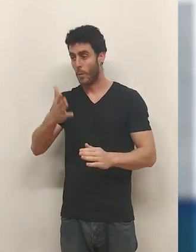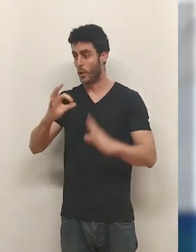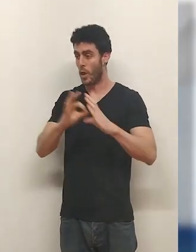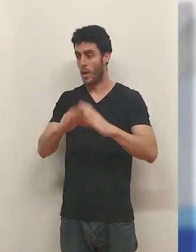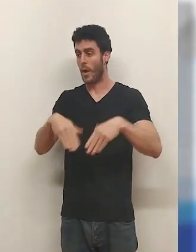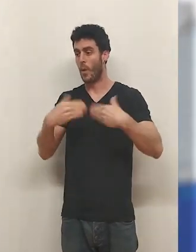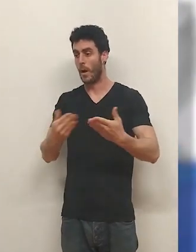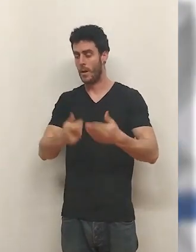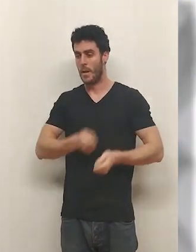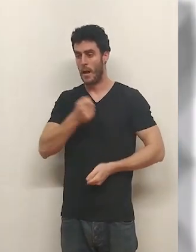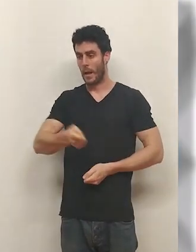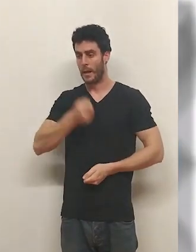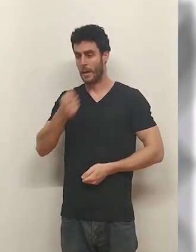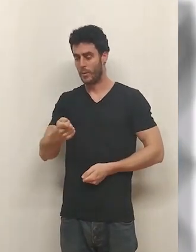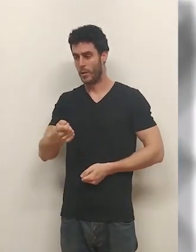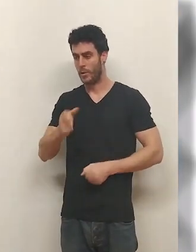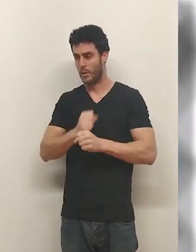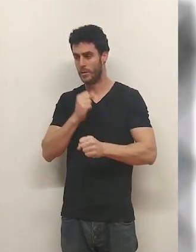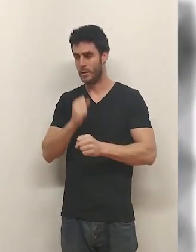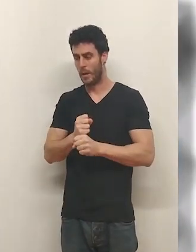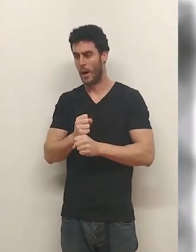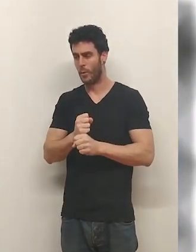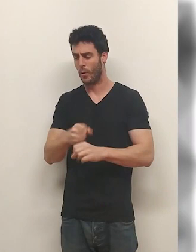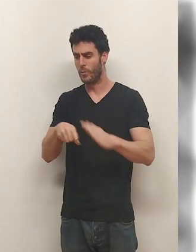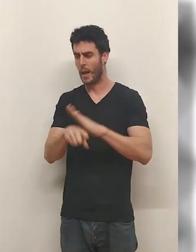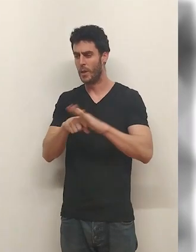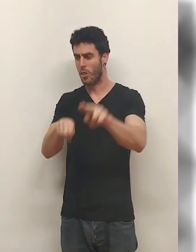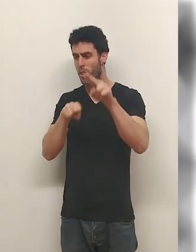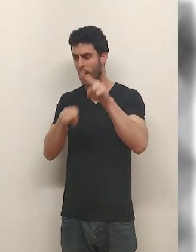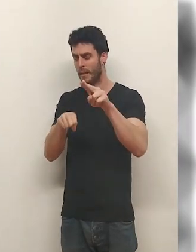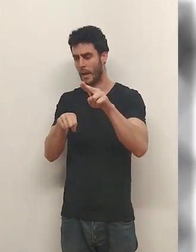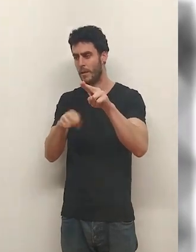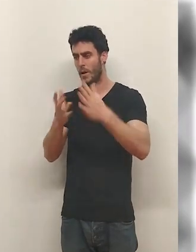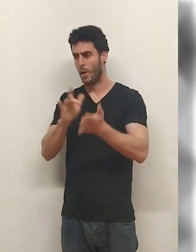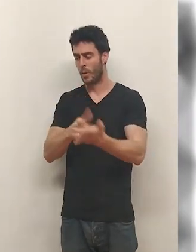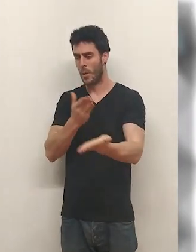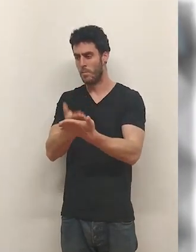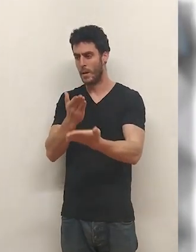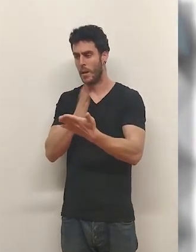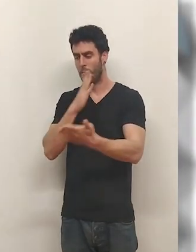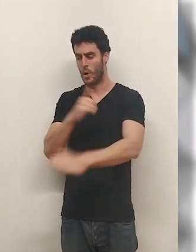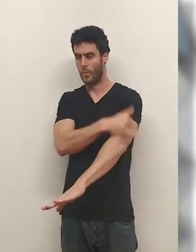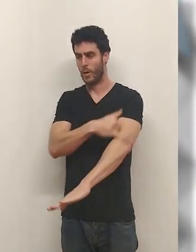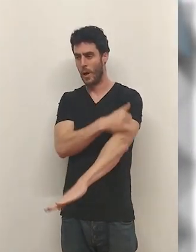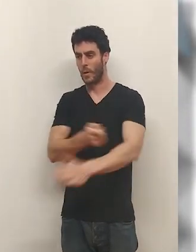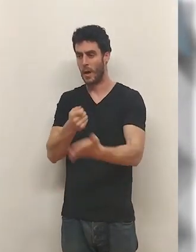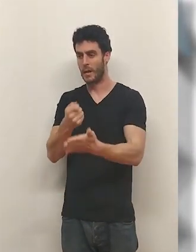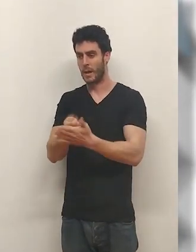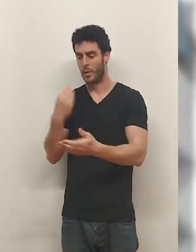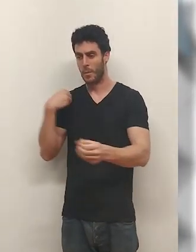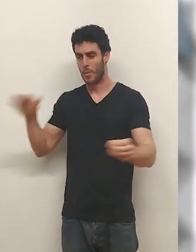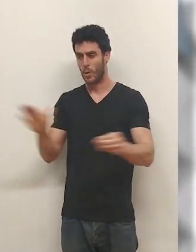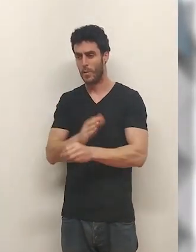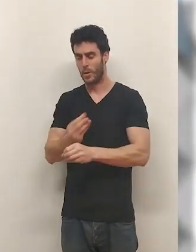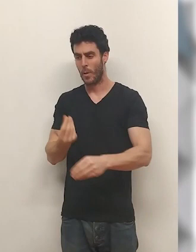comprometido a que los gastos que le supone la actividad de gestión energética a los cazadores, cuando son reclamados para ello por el gobierno de La Rioja, sean